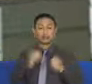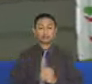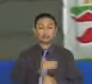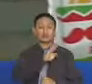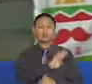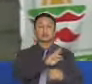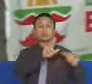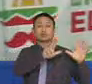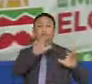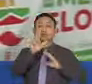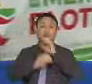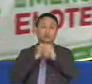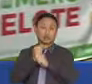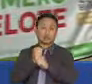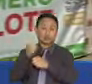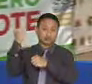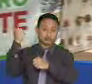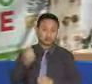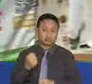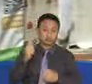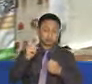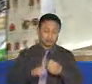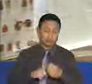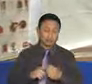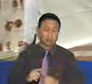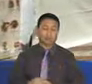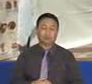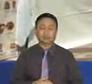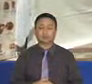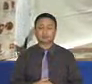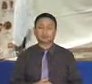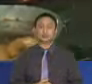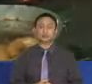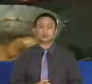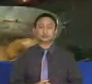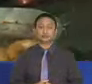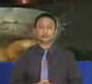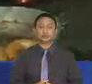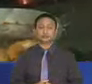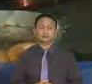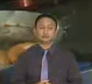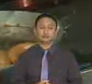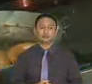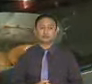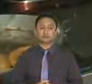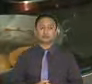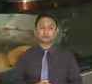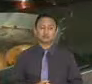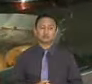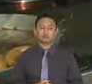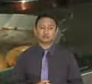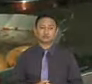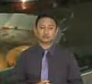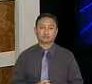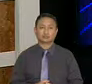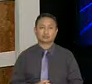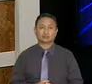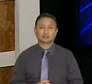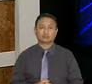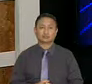cuatrocientos ochenta y ocho años de fundación de la franciscana ciudad de los Andes informó Sofía vintinilla